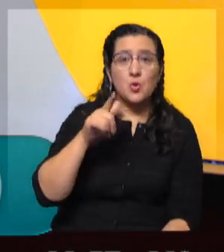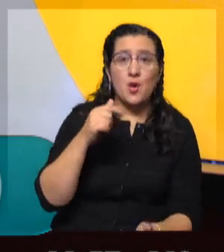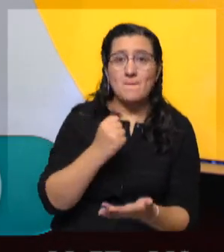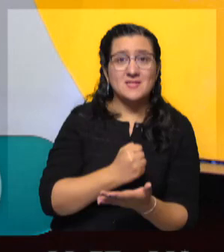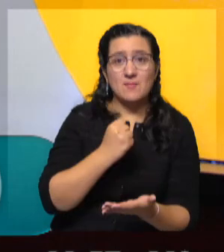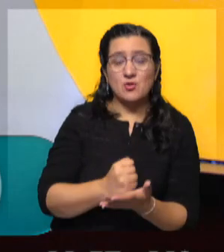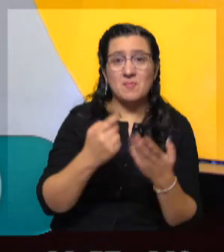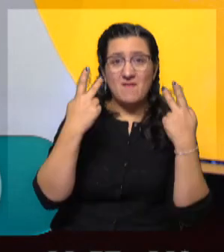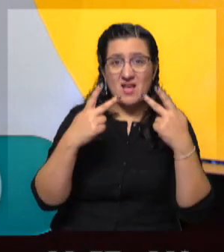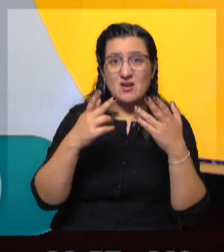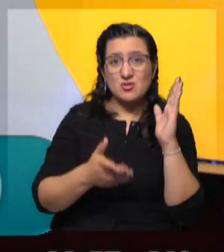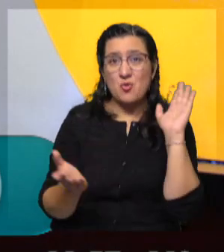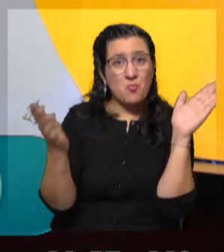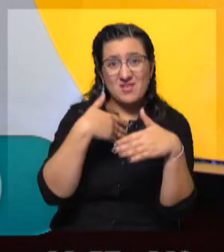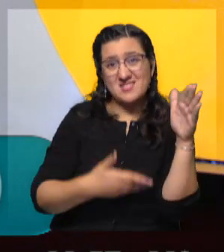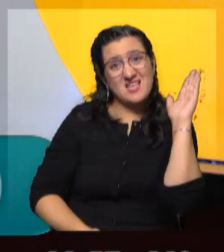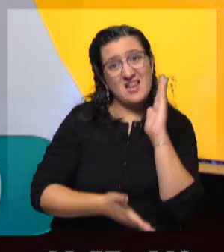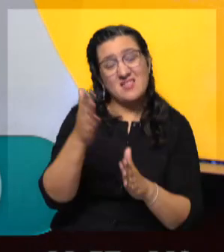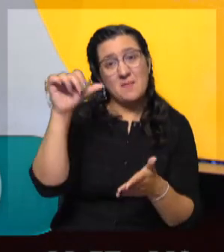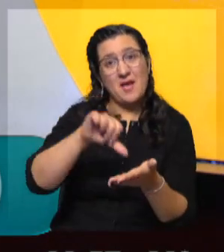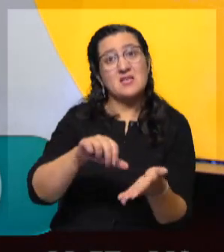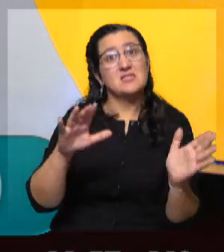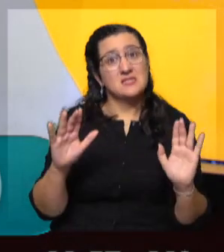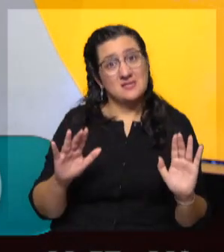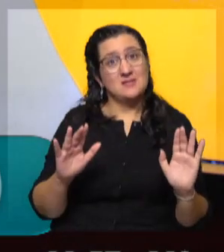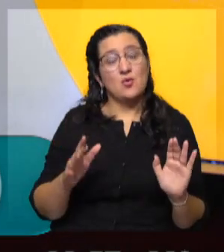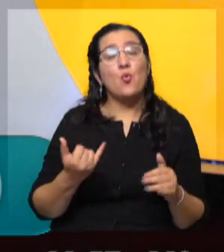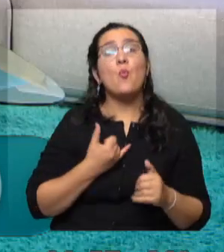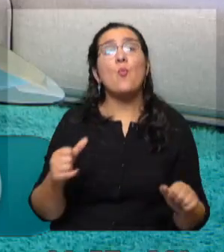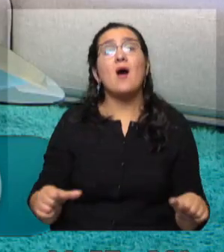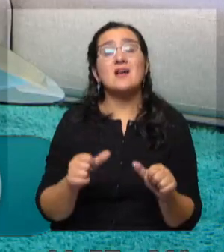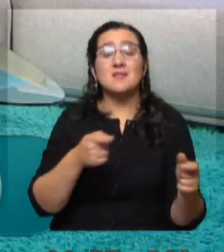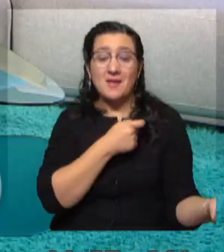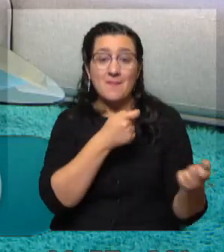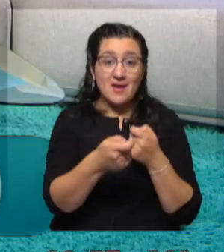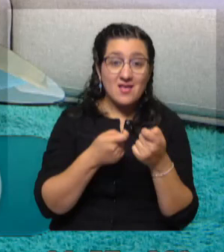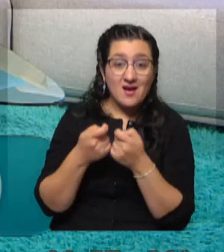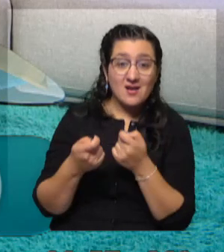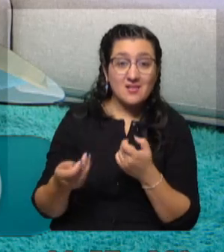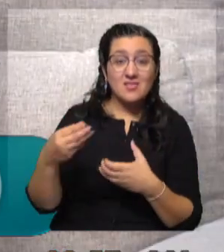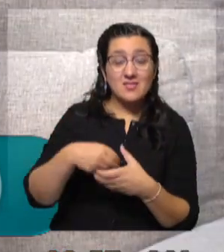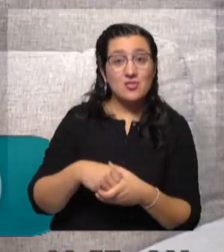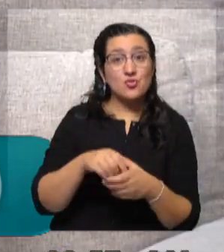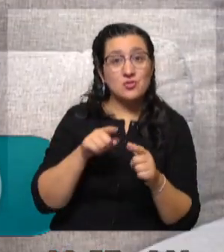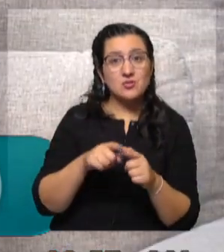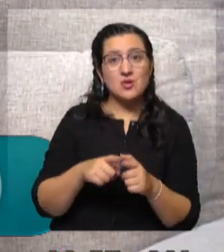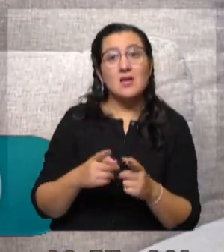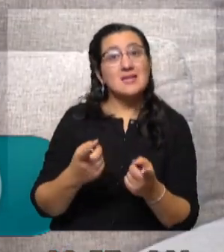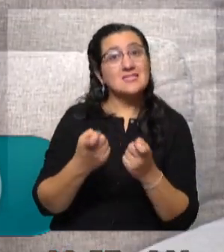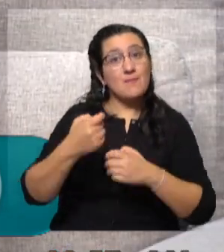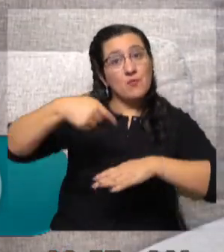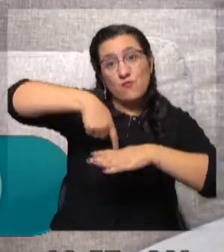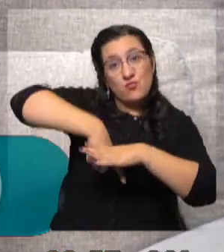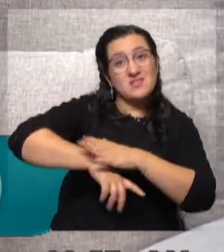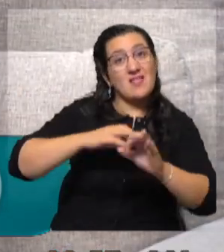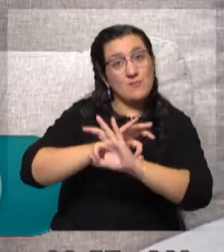para salir del país no en virtud de de todas las causas que tiene abiertas no cómo cómo se hace para manejarse dentro de ese concierto ando la democracia